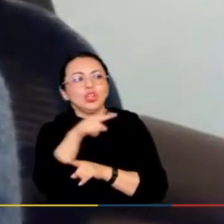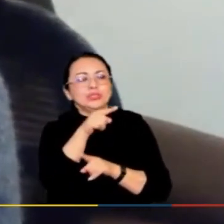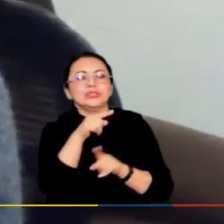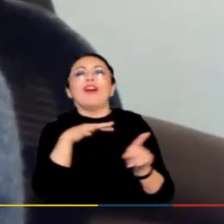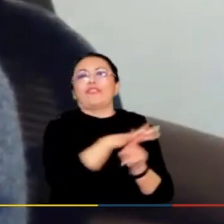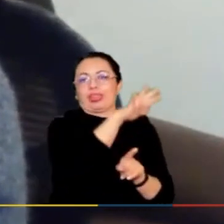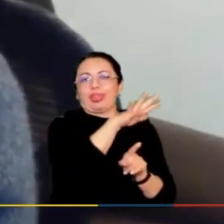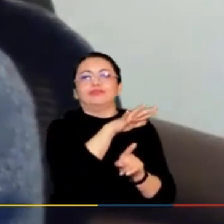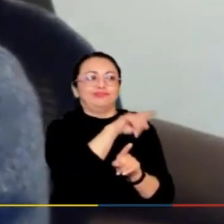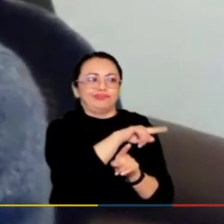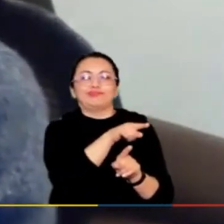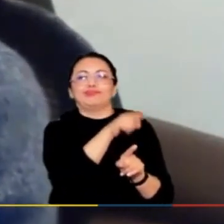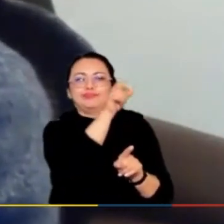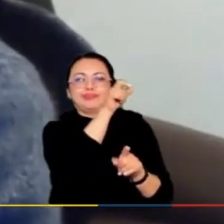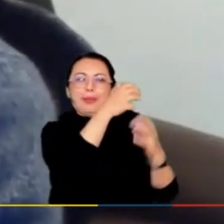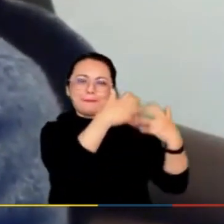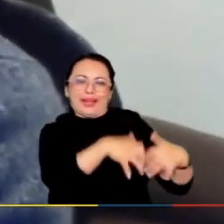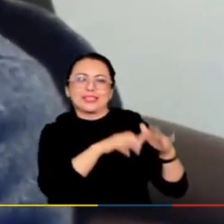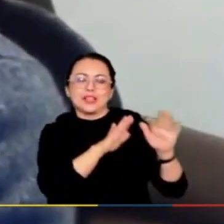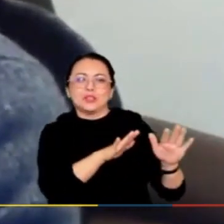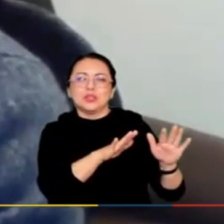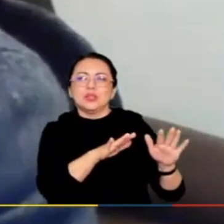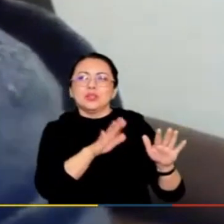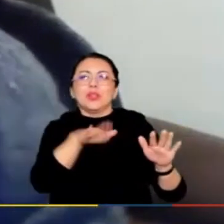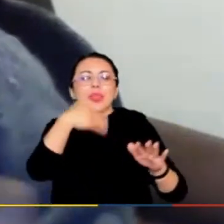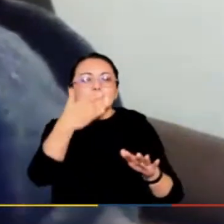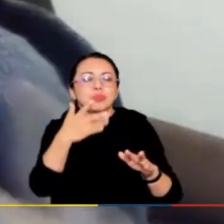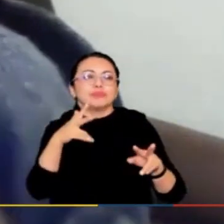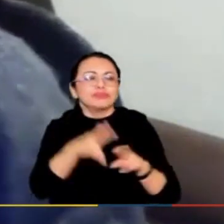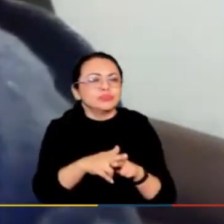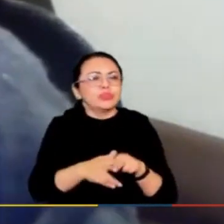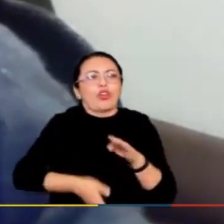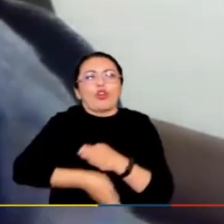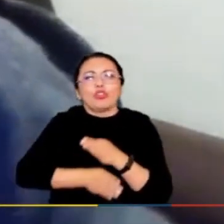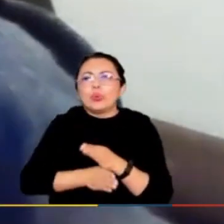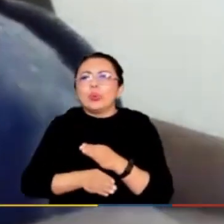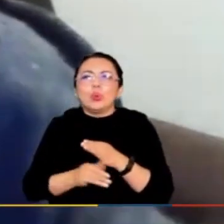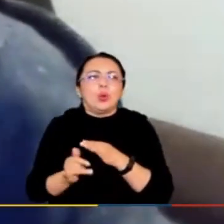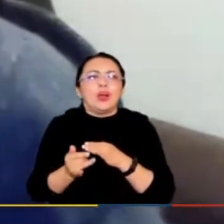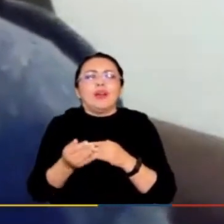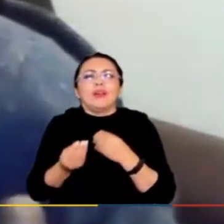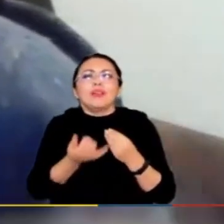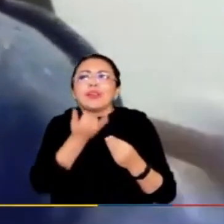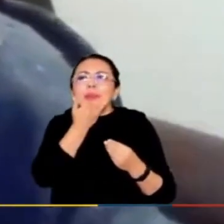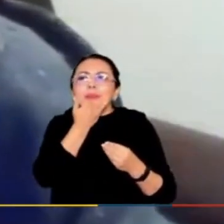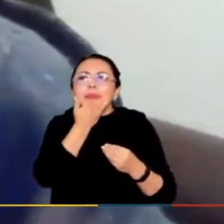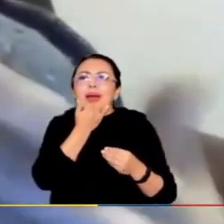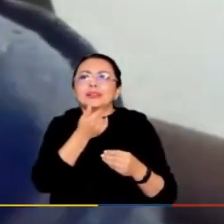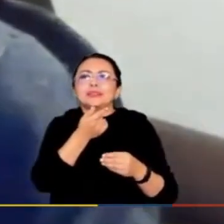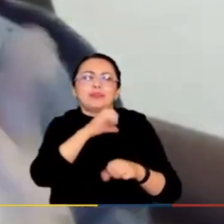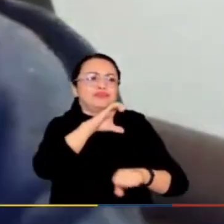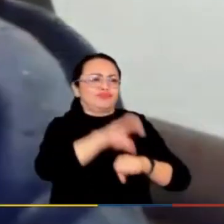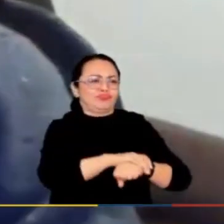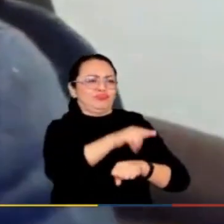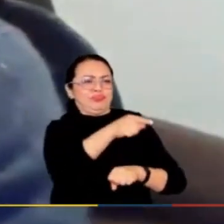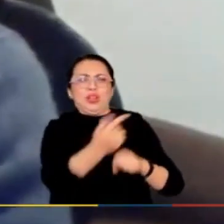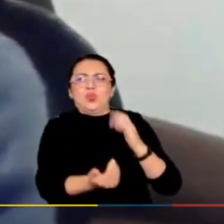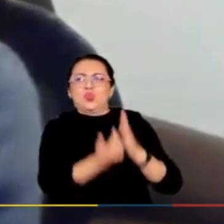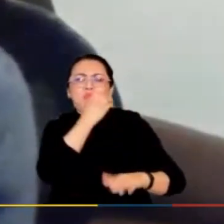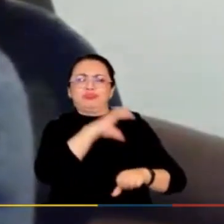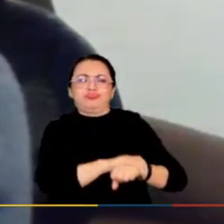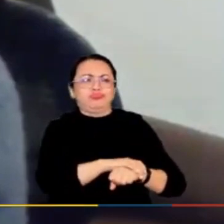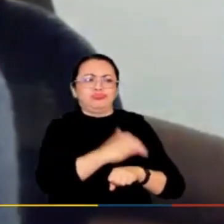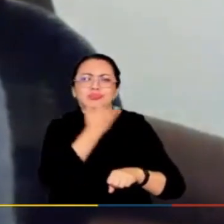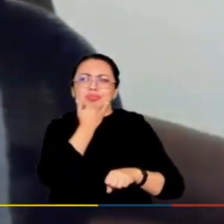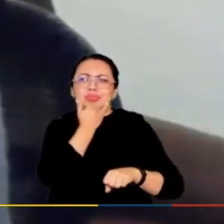final, porque al final después se levanta, después la historia con inteligencia para atrás muestra que levantaron la orden de captura y que se demostró que